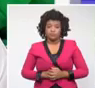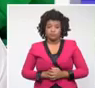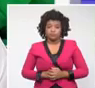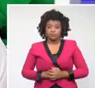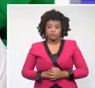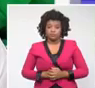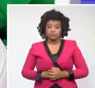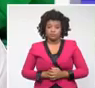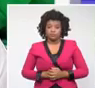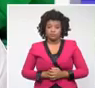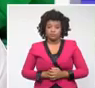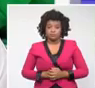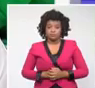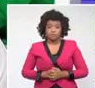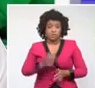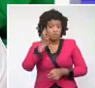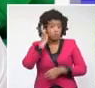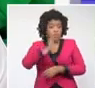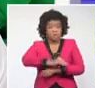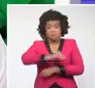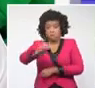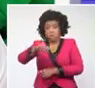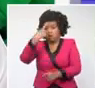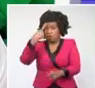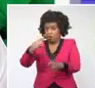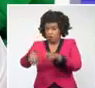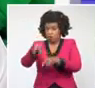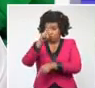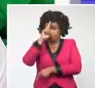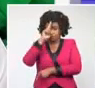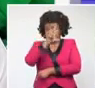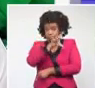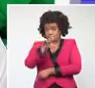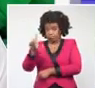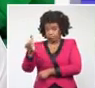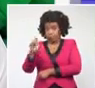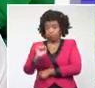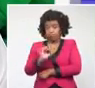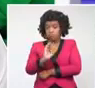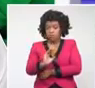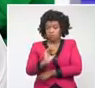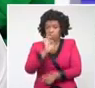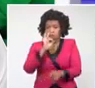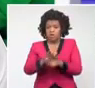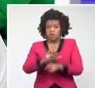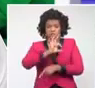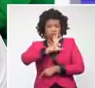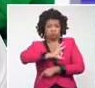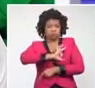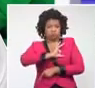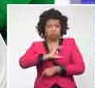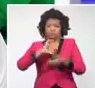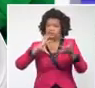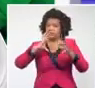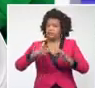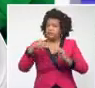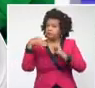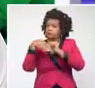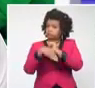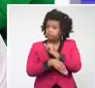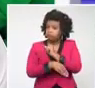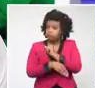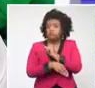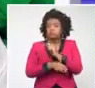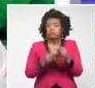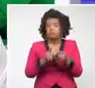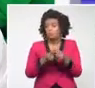remitió para el Hospital Dr. Luis Díaz Soto y allí empezó a presentar un grupo de complicaciones, por lo